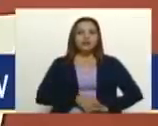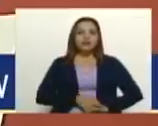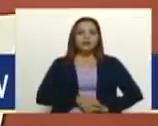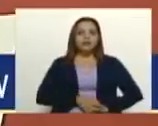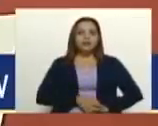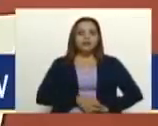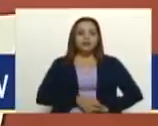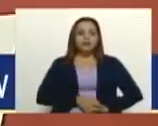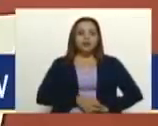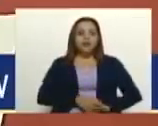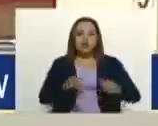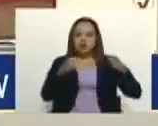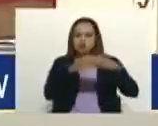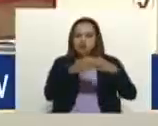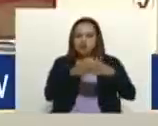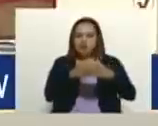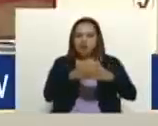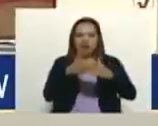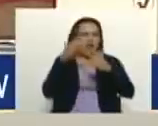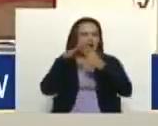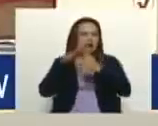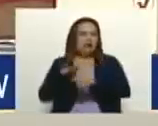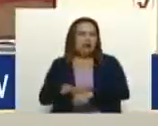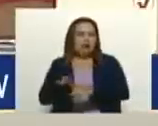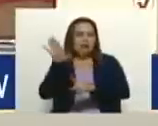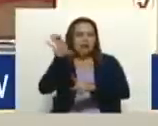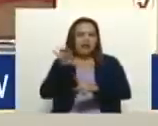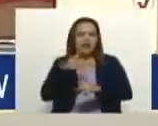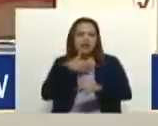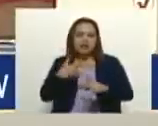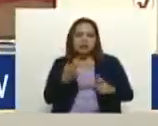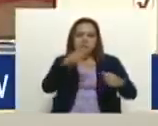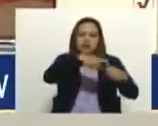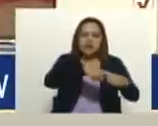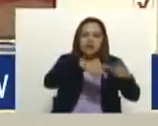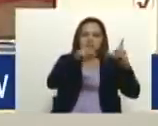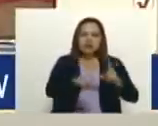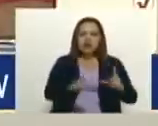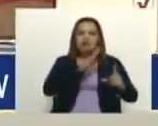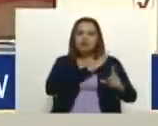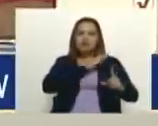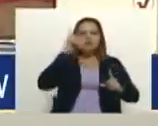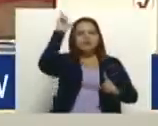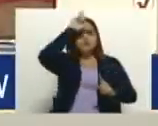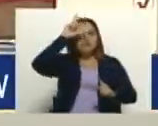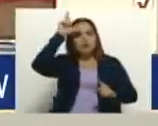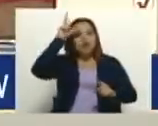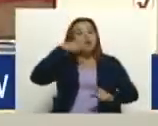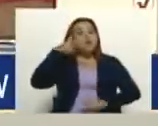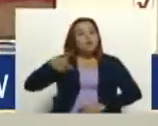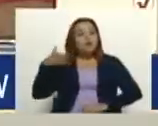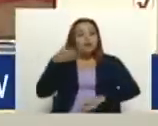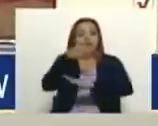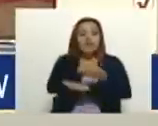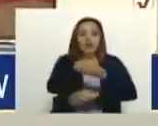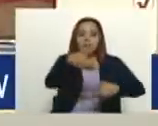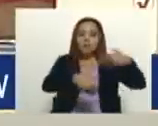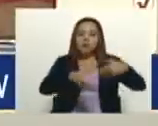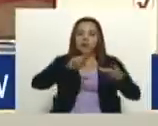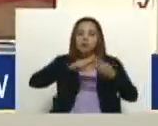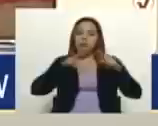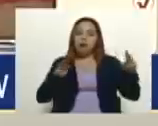del eje imperial han querido inmiscuirse, pero el pueblo de Turquía fue, votó en paz,